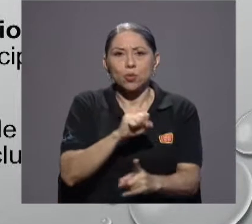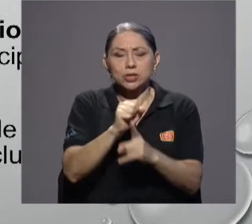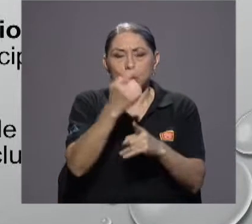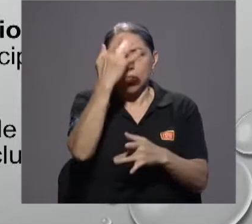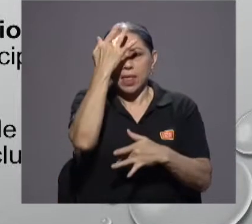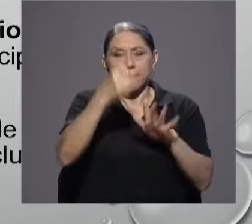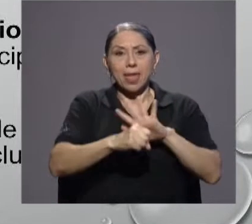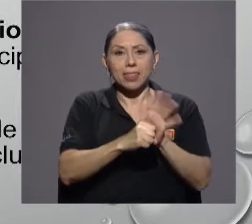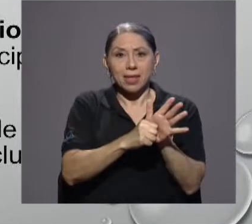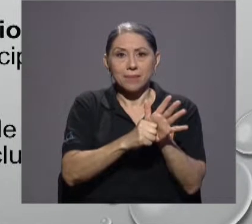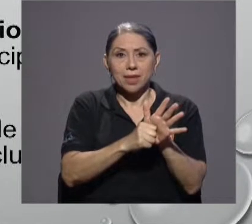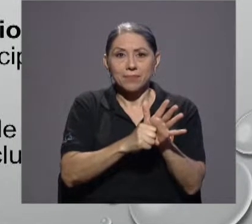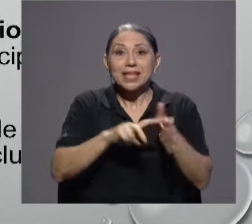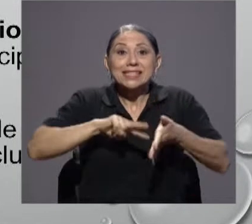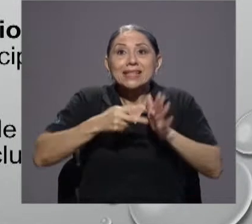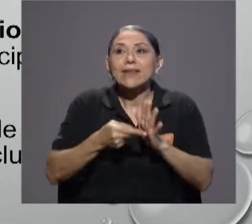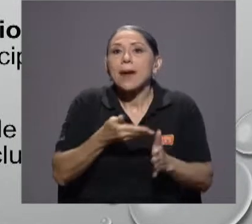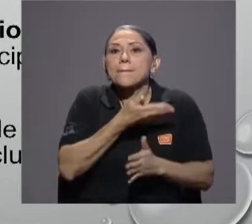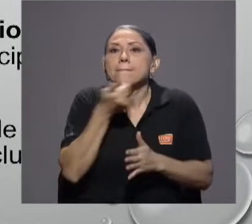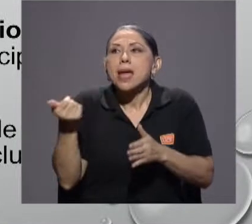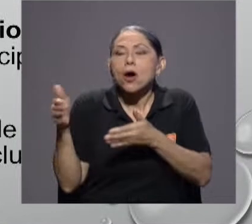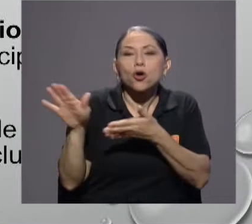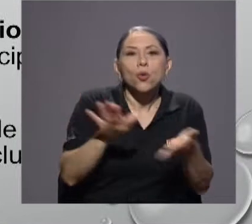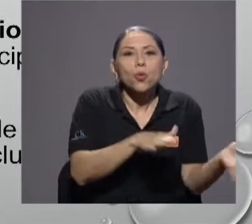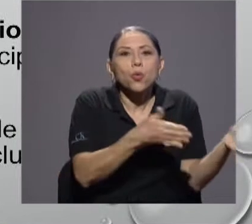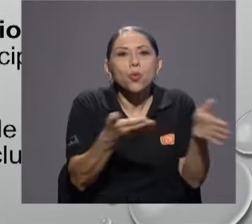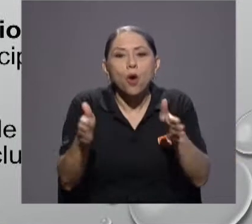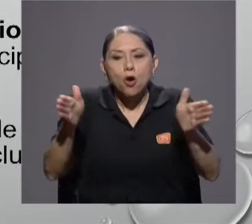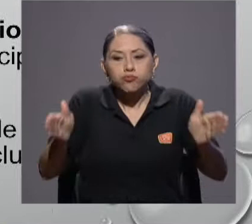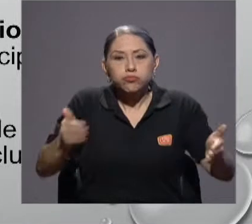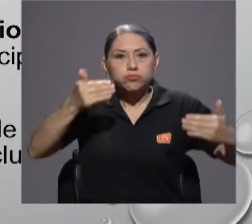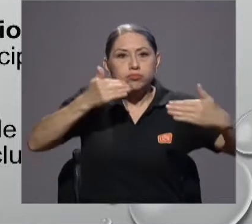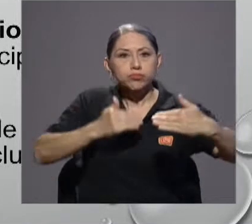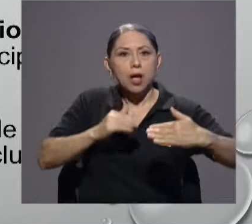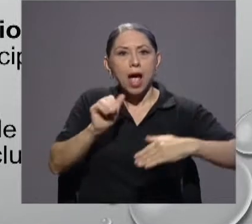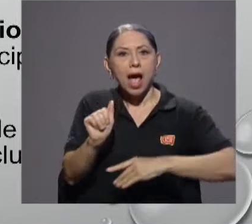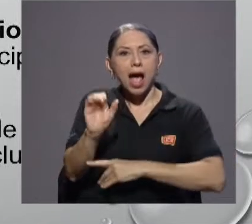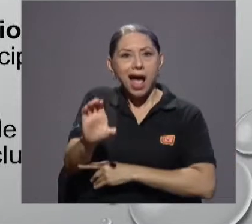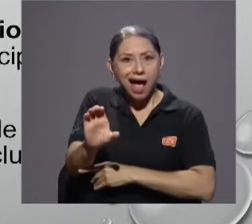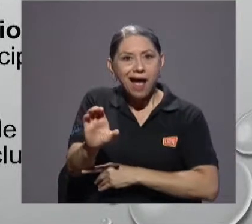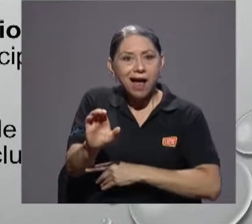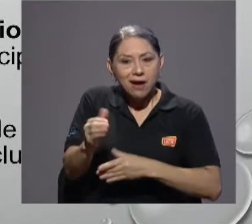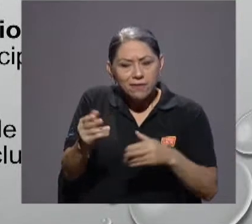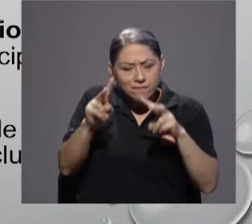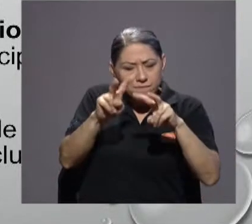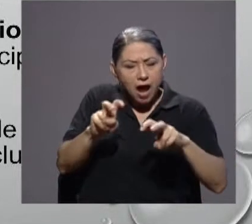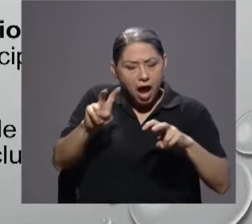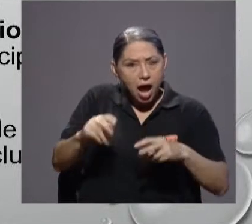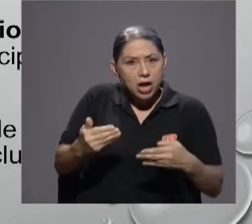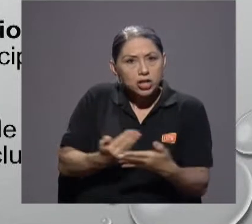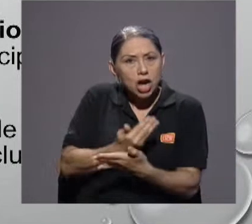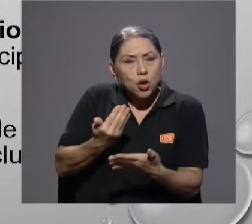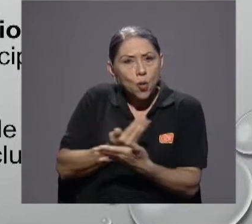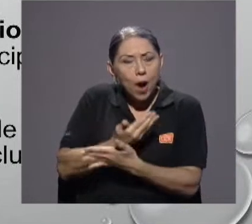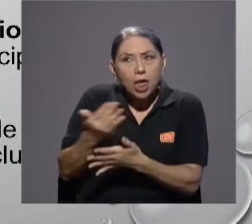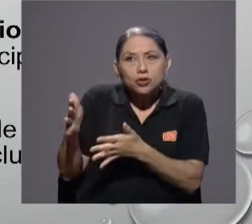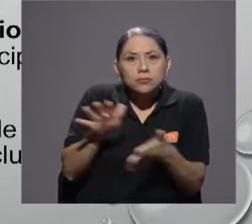mejor ventilación, aires acondicionados reanalizados, renovados,